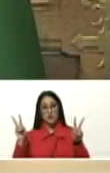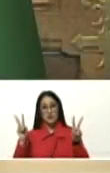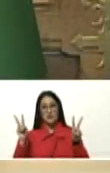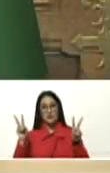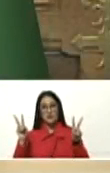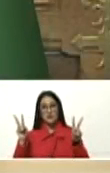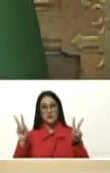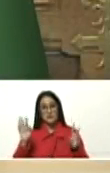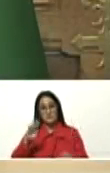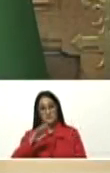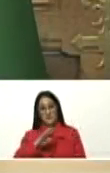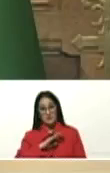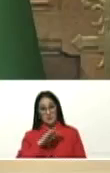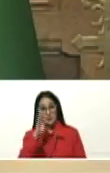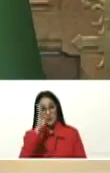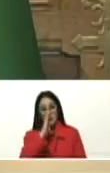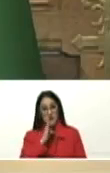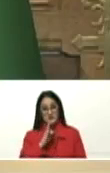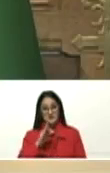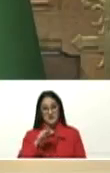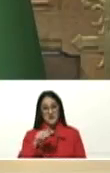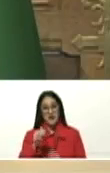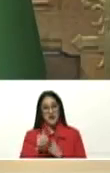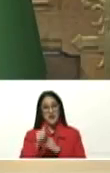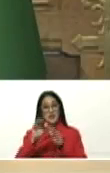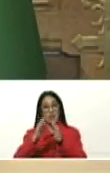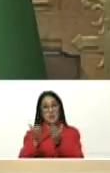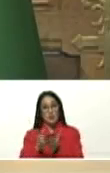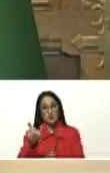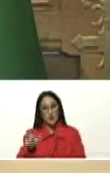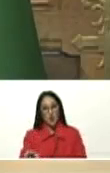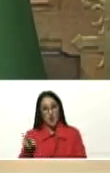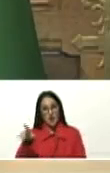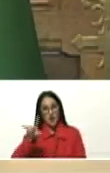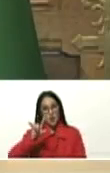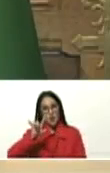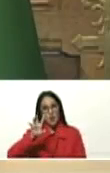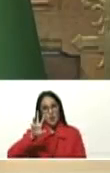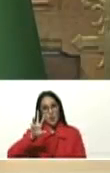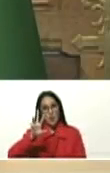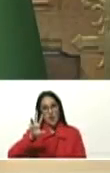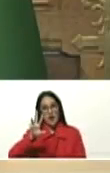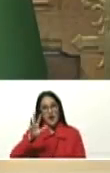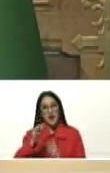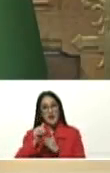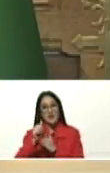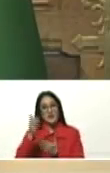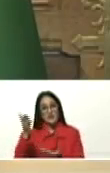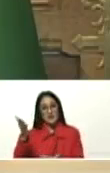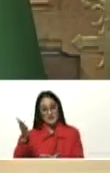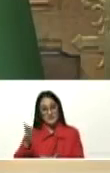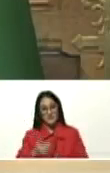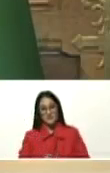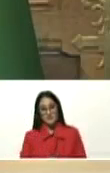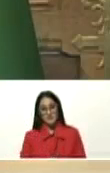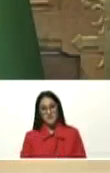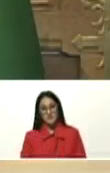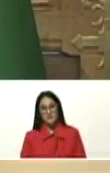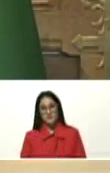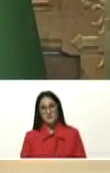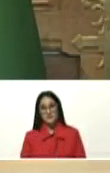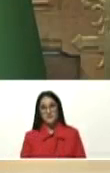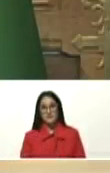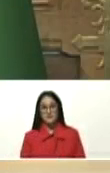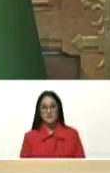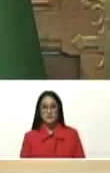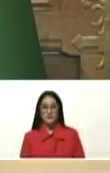en Brasil ha tenido este líder del mundo, este líder suramericano, Luis Ignacio Lula da